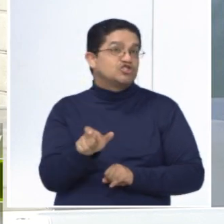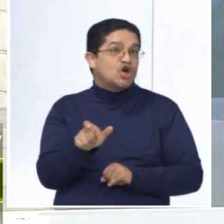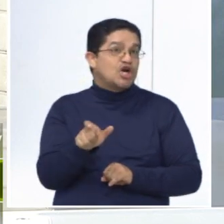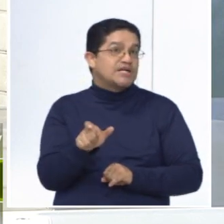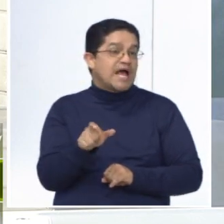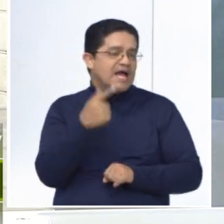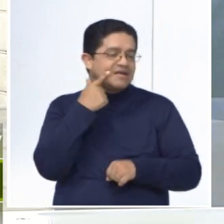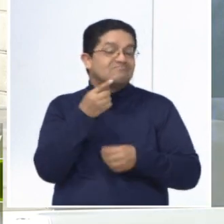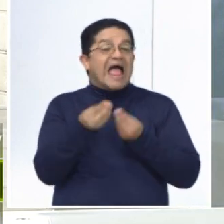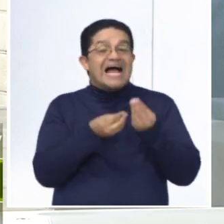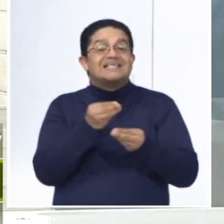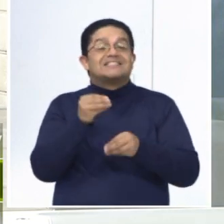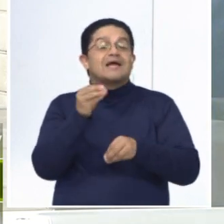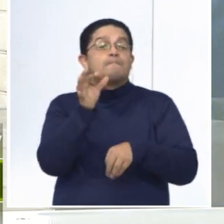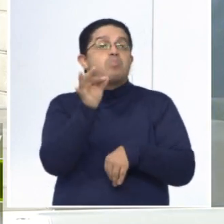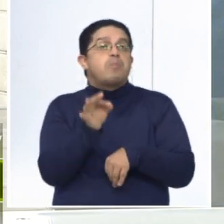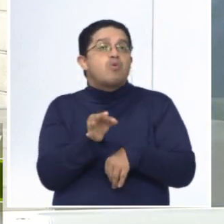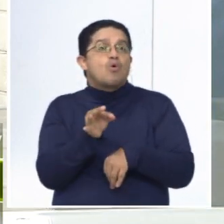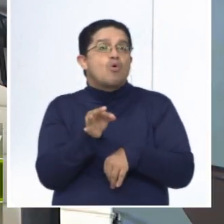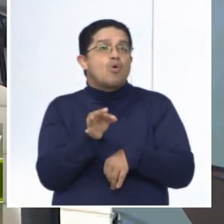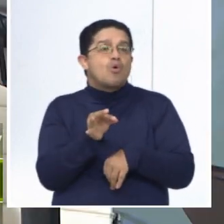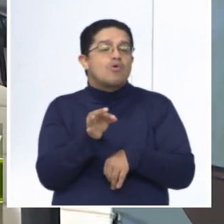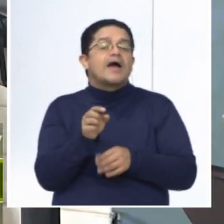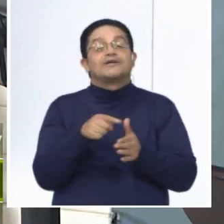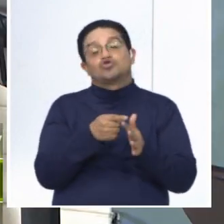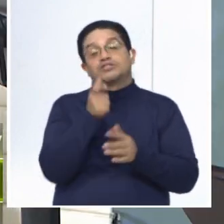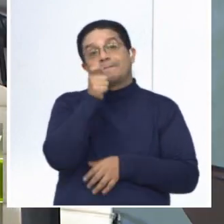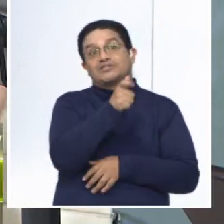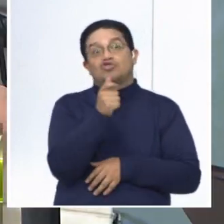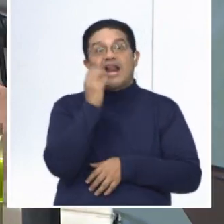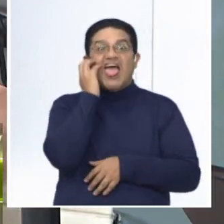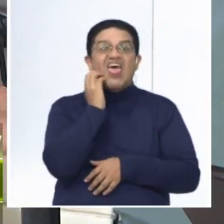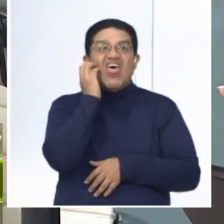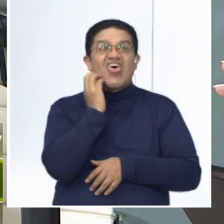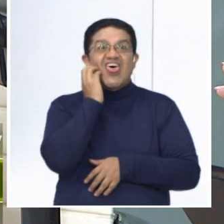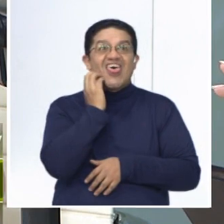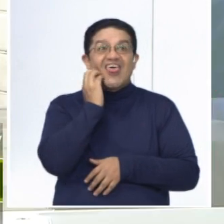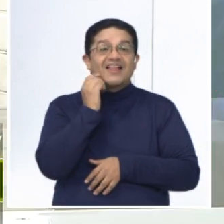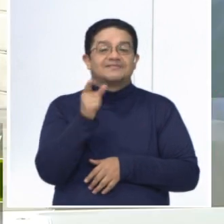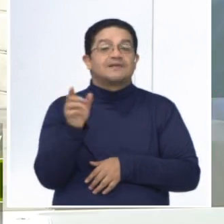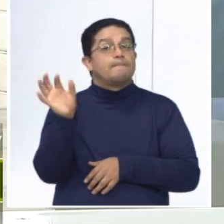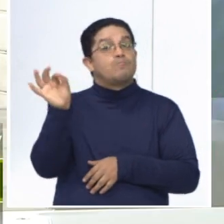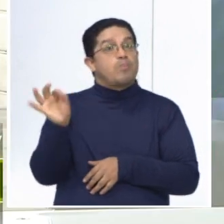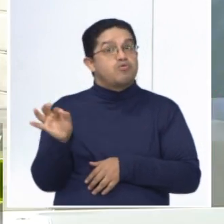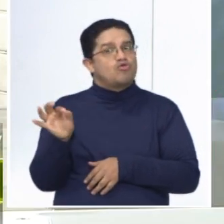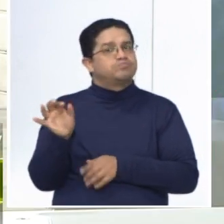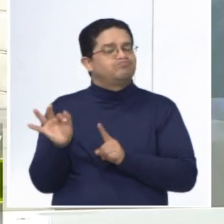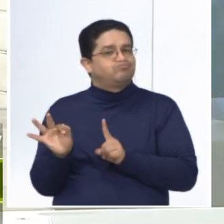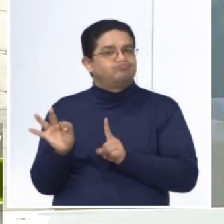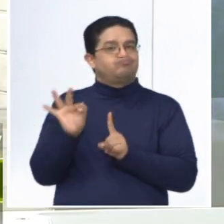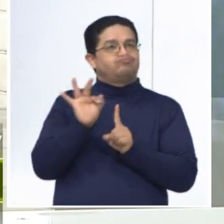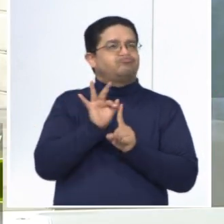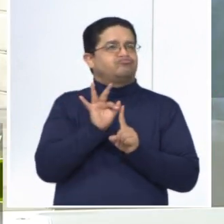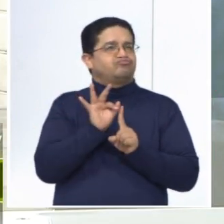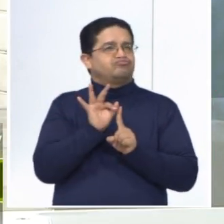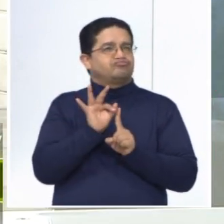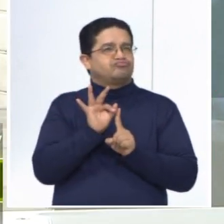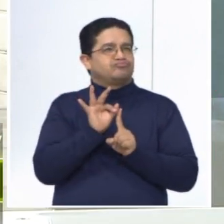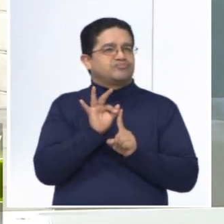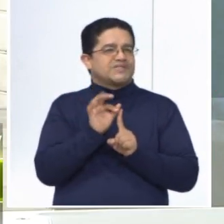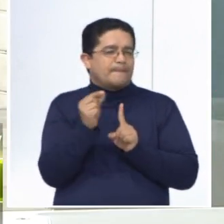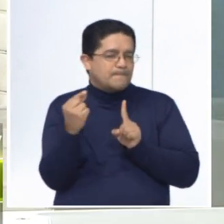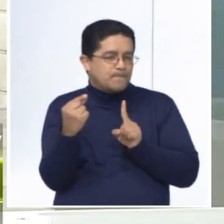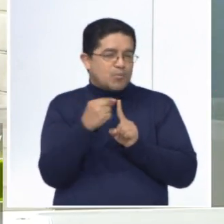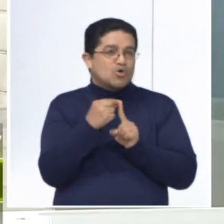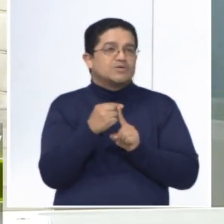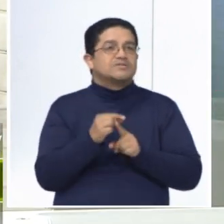defecar y con el barrido rascado de nuestras uñas, vamos a llevar las heces a esa entradita que quedó diminutiva de la pullita de una